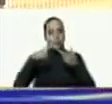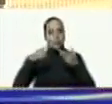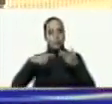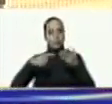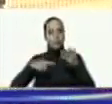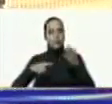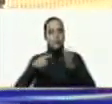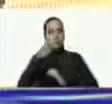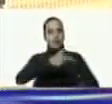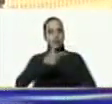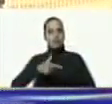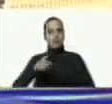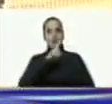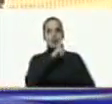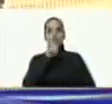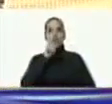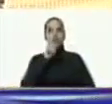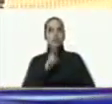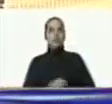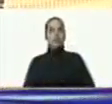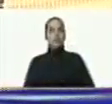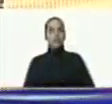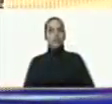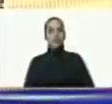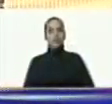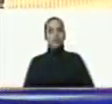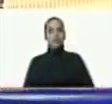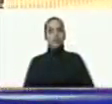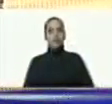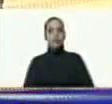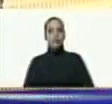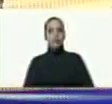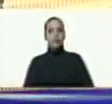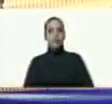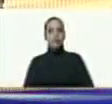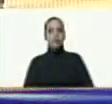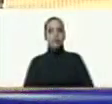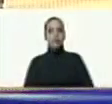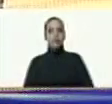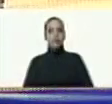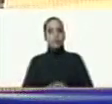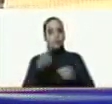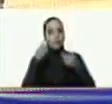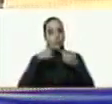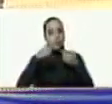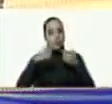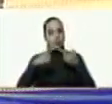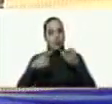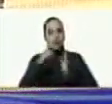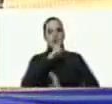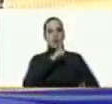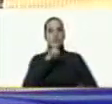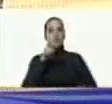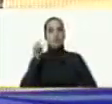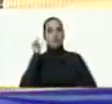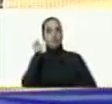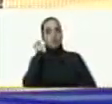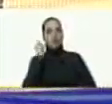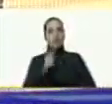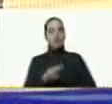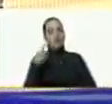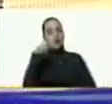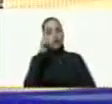Muñoz, Alexander Torres, Carlos Franco, Iraida Vargas, Mario